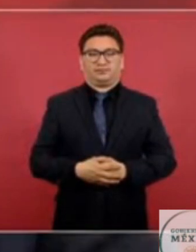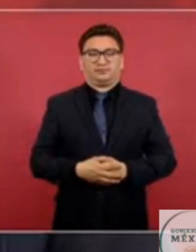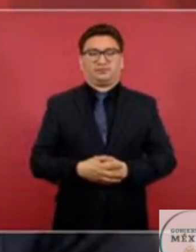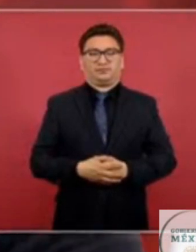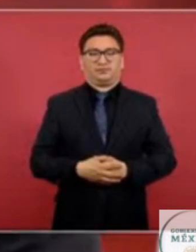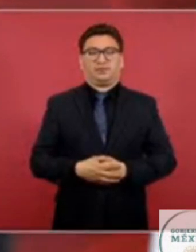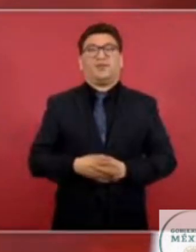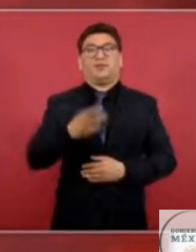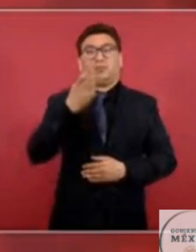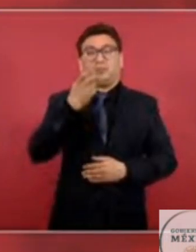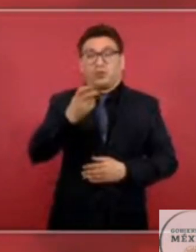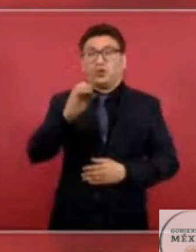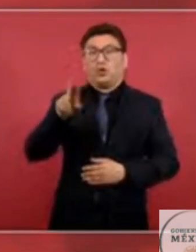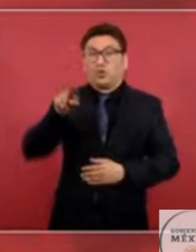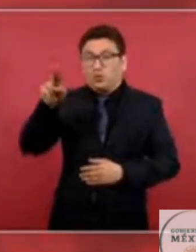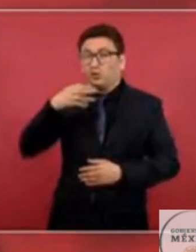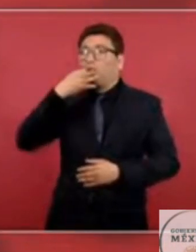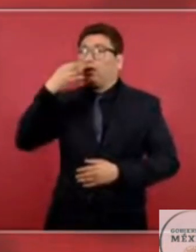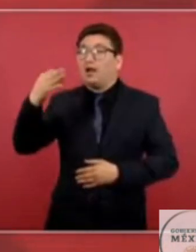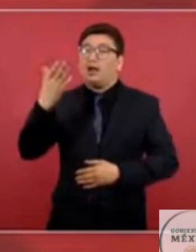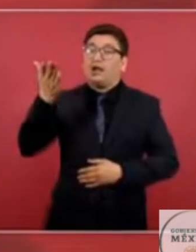Hay que ponerlos al tanto